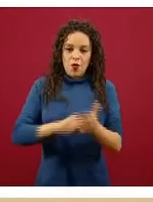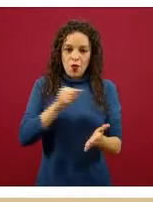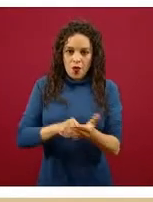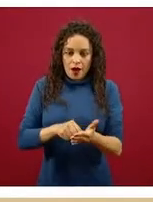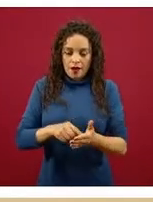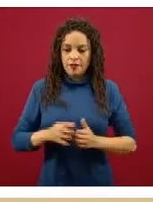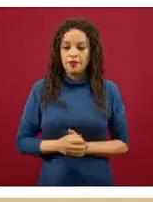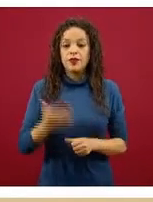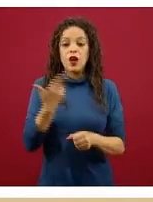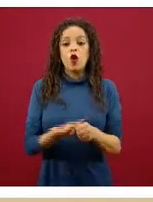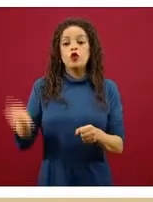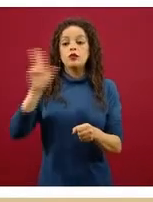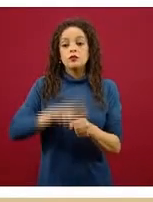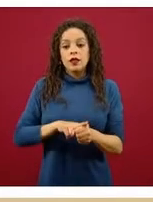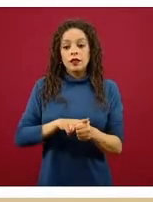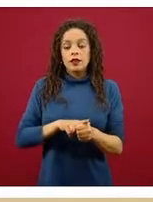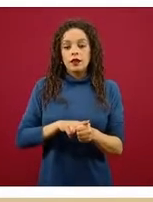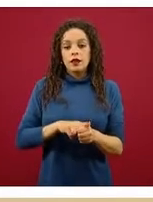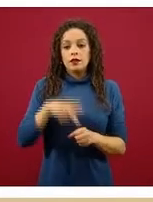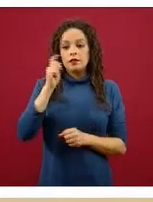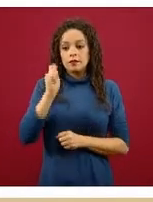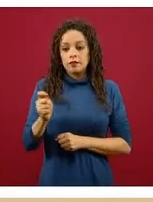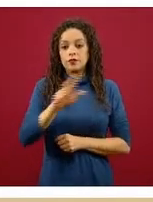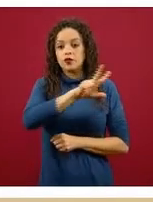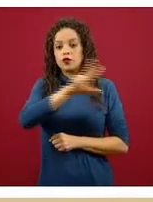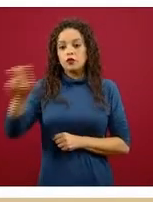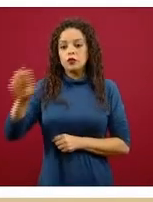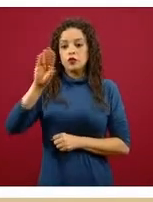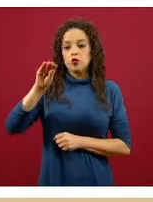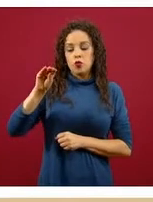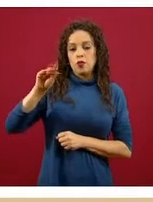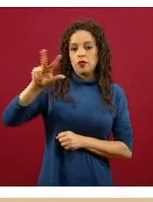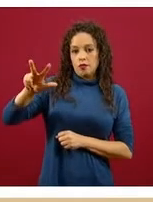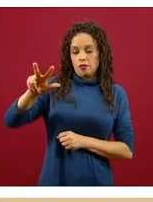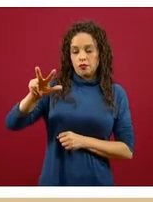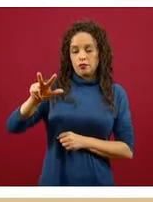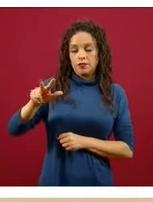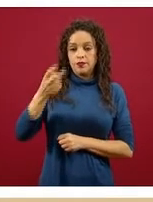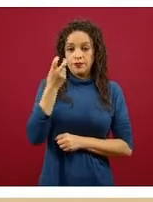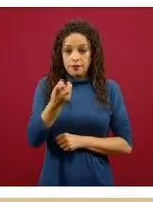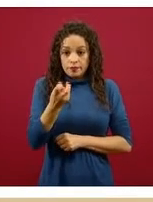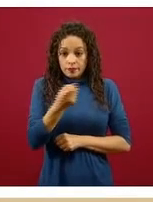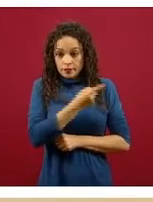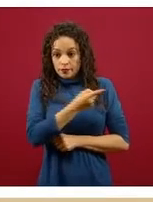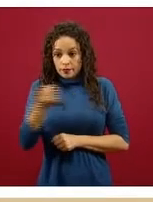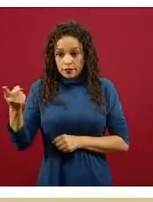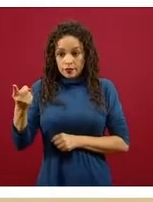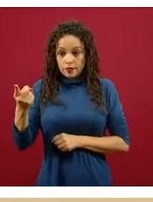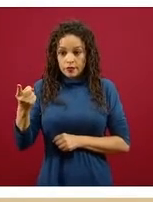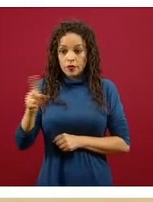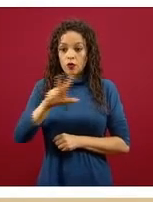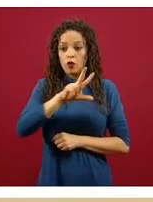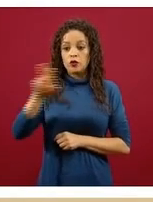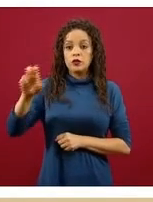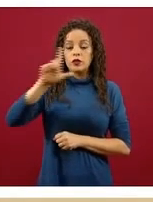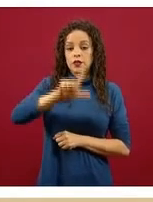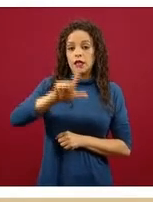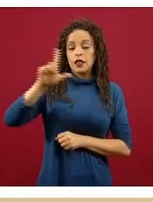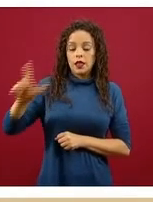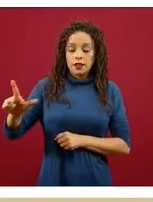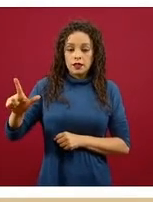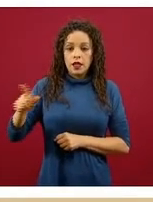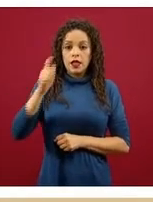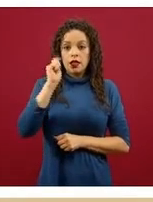de los hospitales notificantes como dije 898 de los cuales el ochocientos setenta y siete fueron